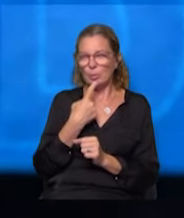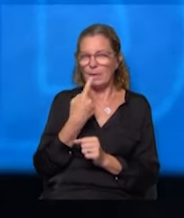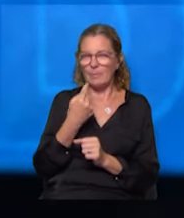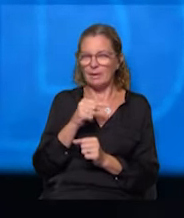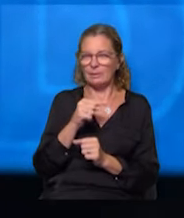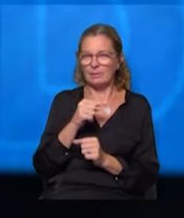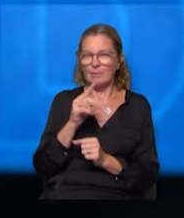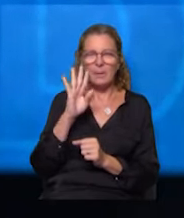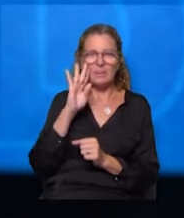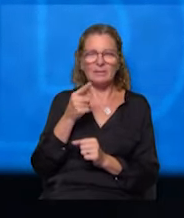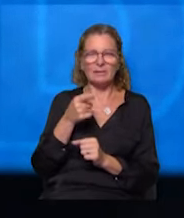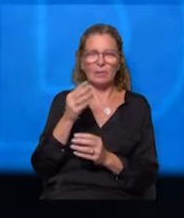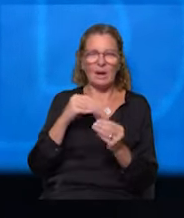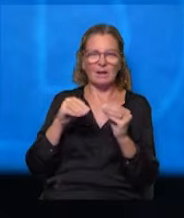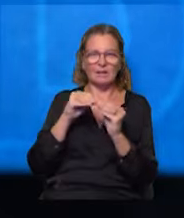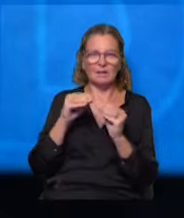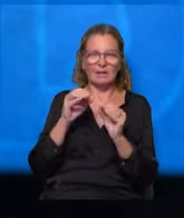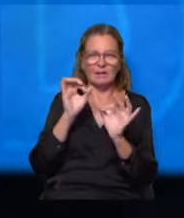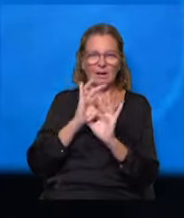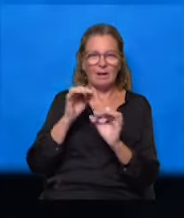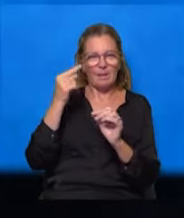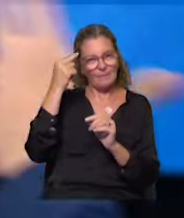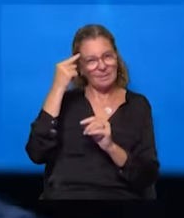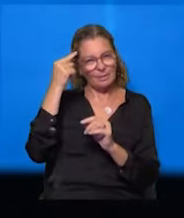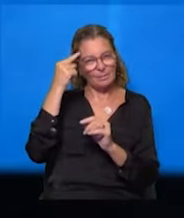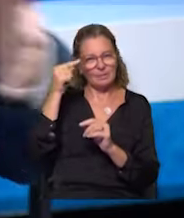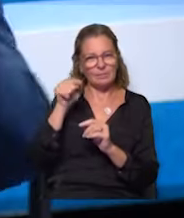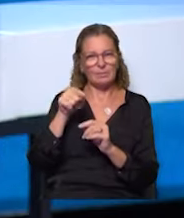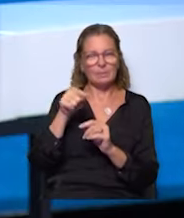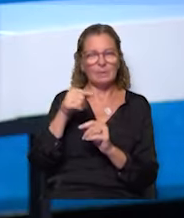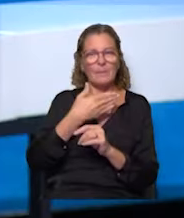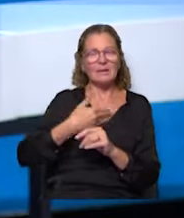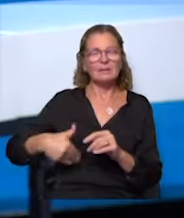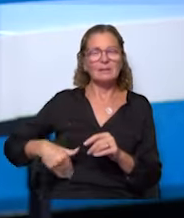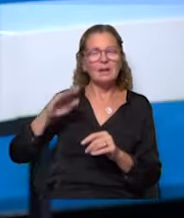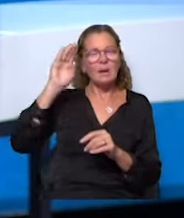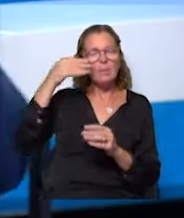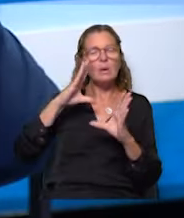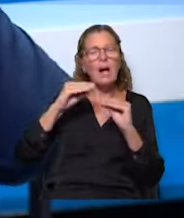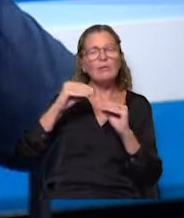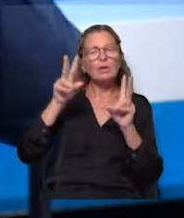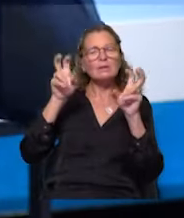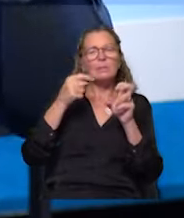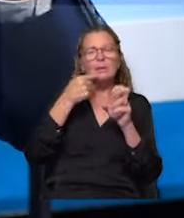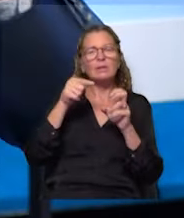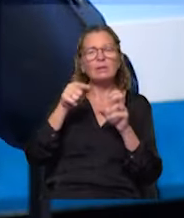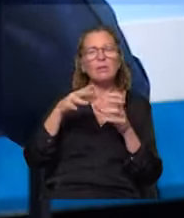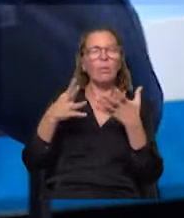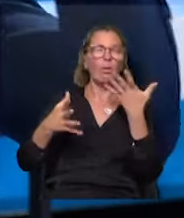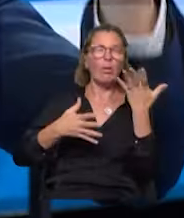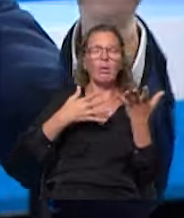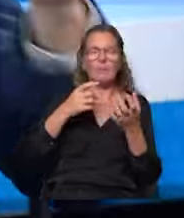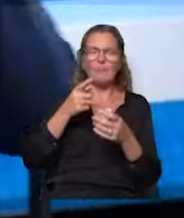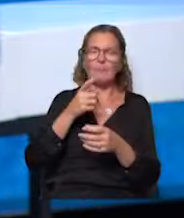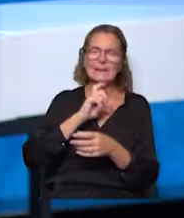pero me parece que no agregaría nada este ponerse a especular con eso su momento presidente de la república habló del tema no dijo Esto es humo es un